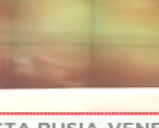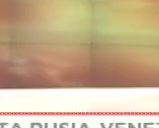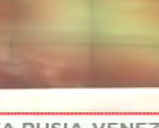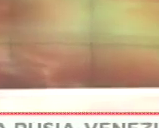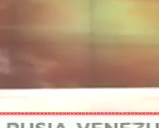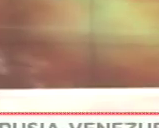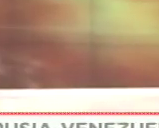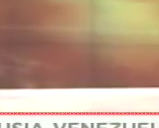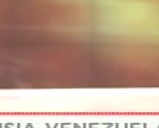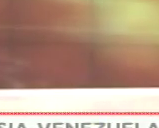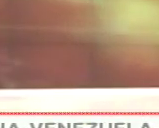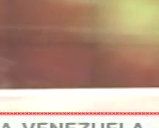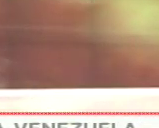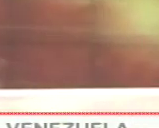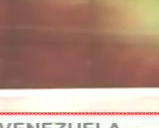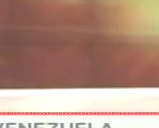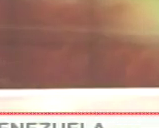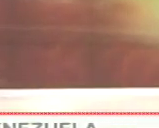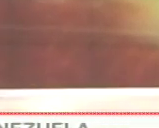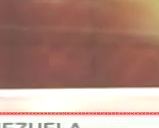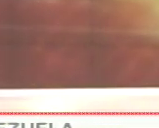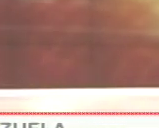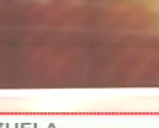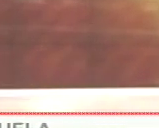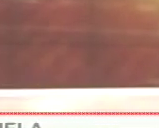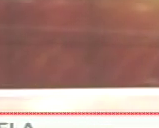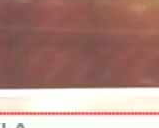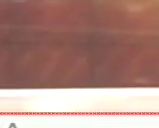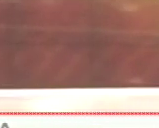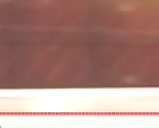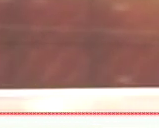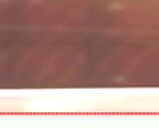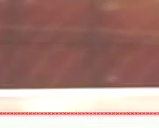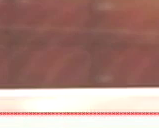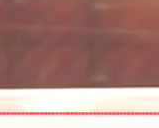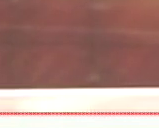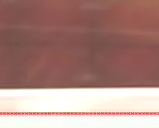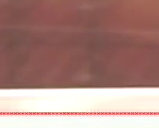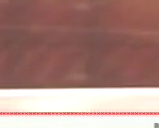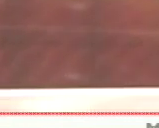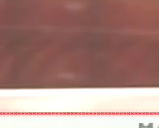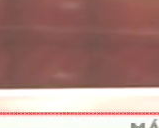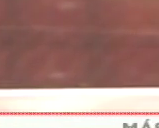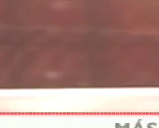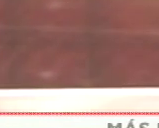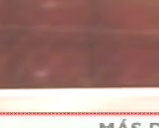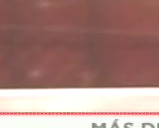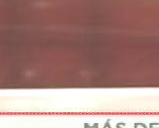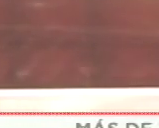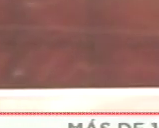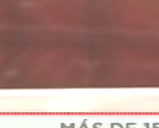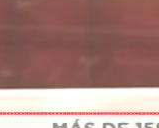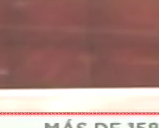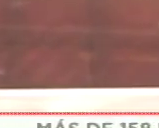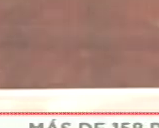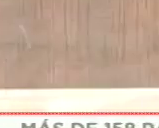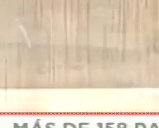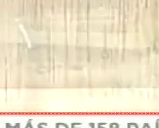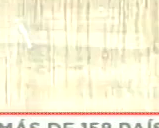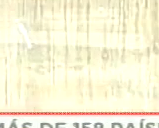Amigos, de inmediato nosotros nos trasladamos con nuestra compañera Graya Casella, que nos trae información de interés nacional. Veamos.